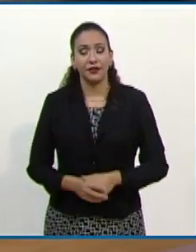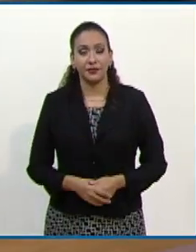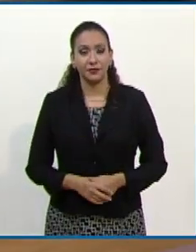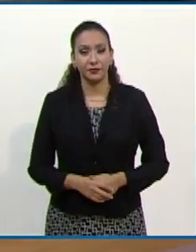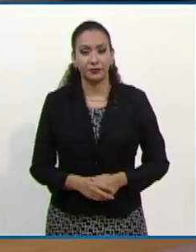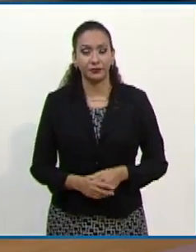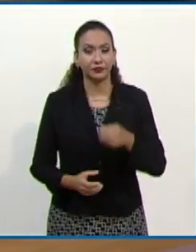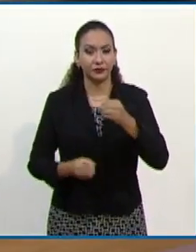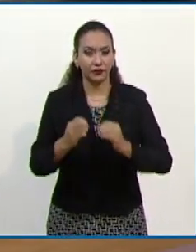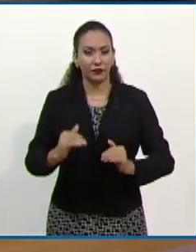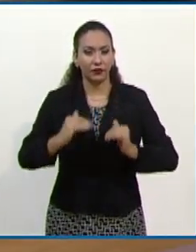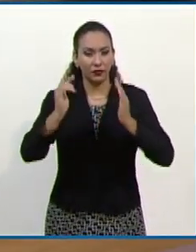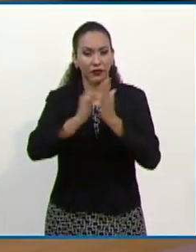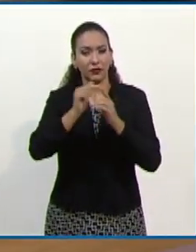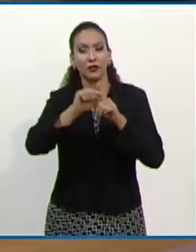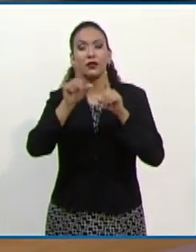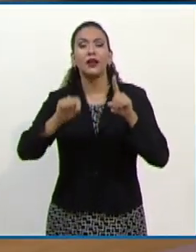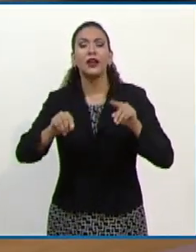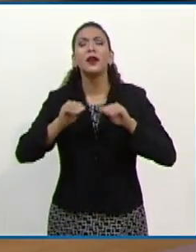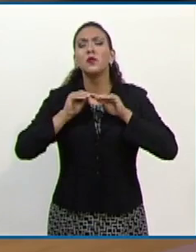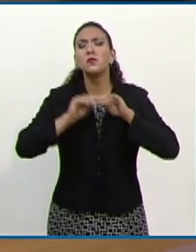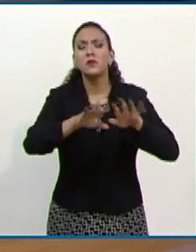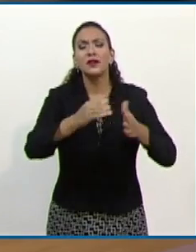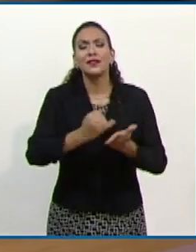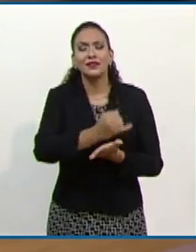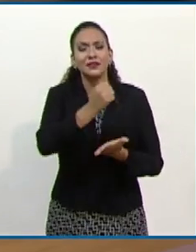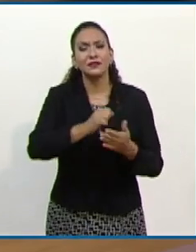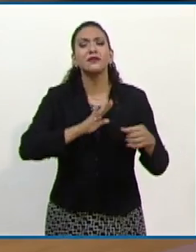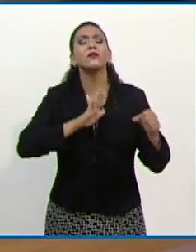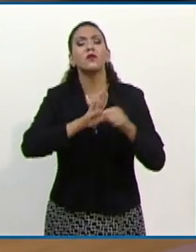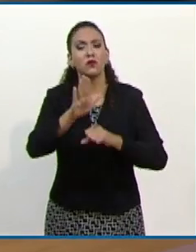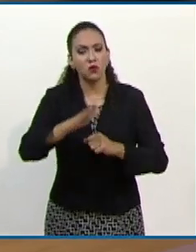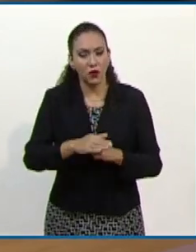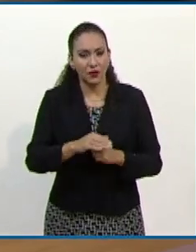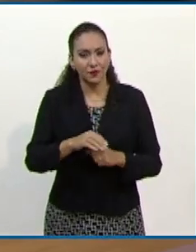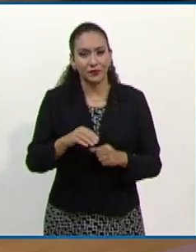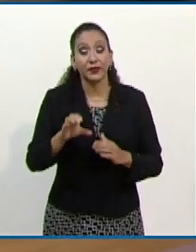La Suprema Corte publicó la sentencia del Pleno en la acción de inconstitucionalidad